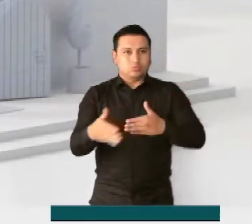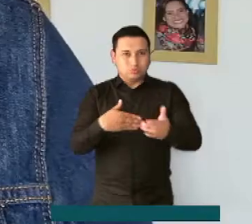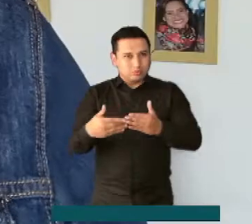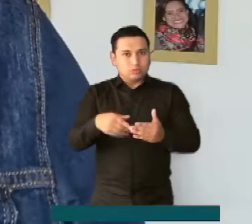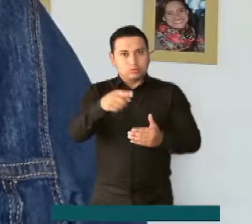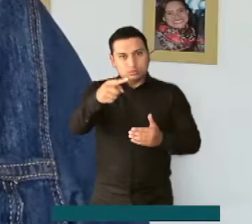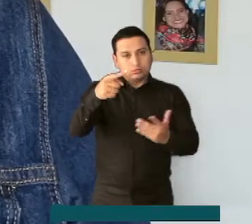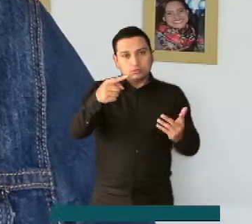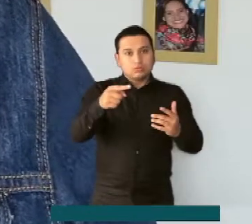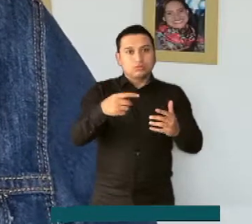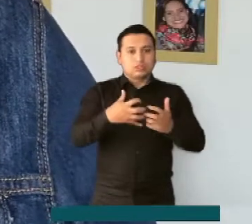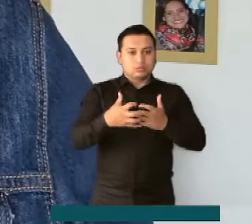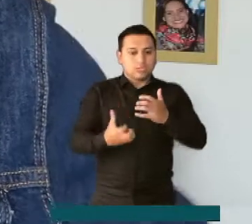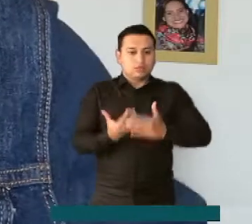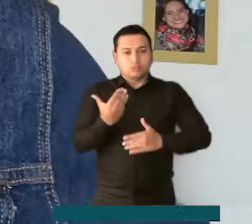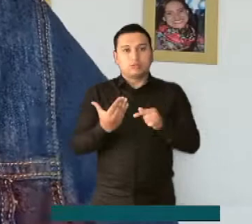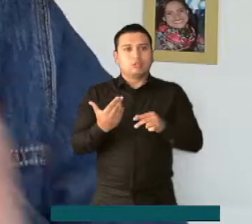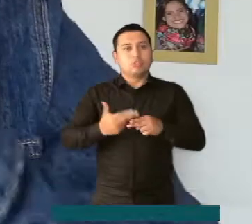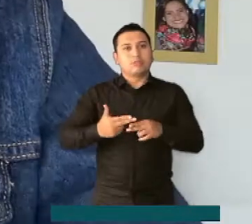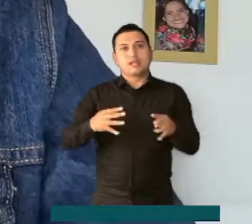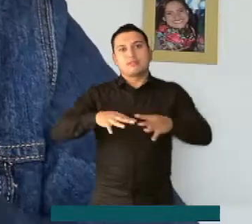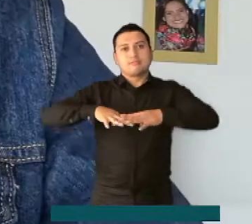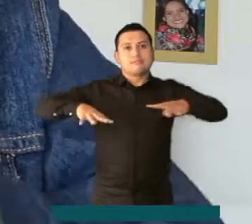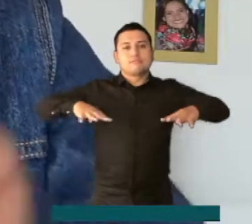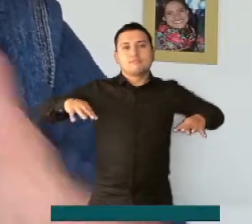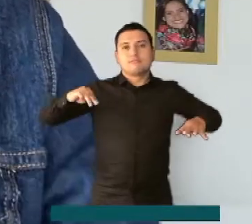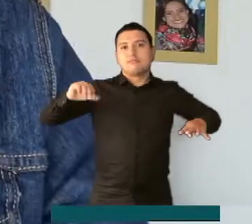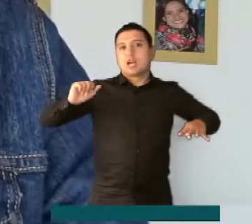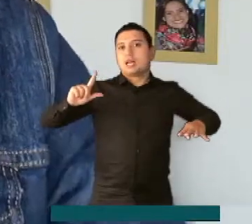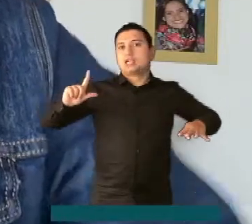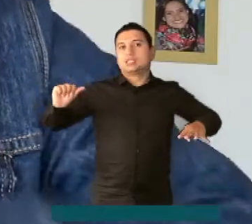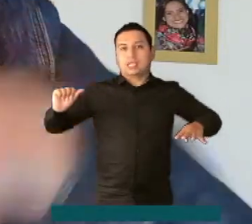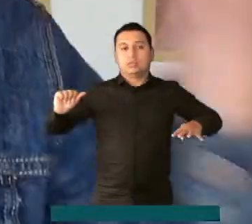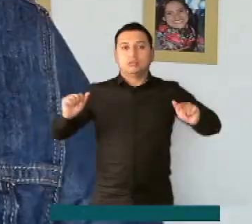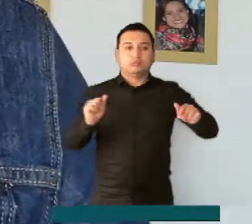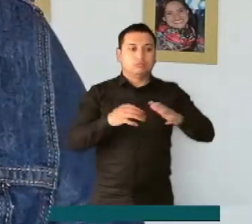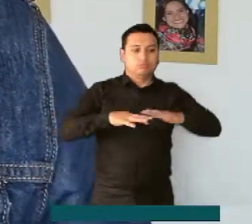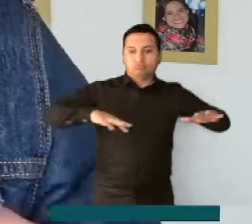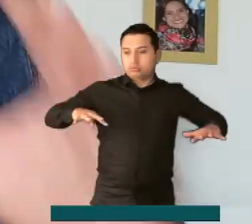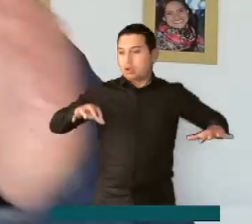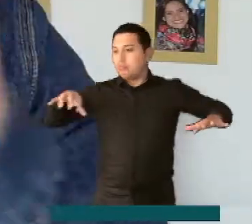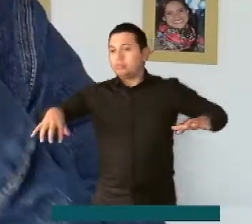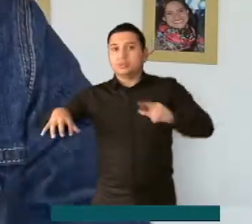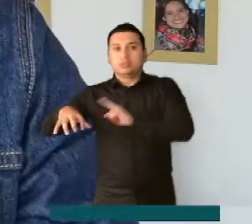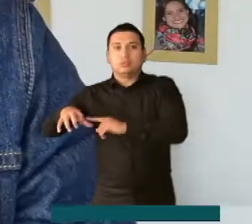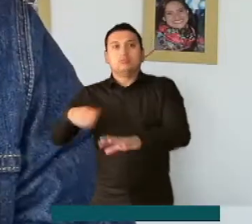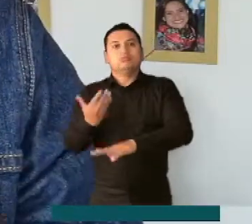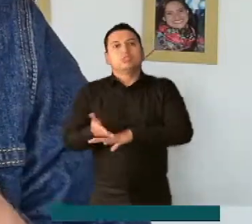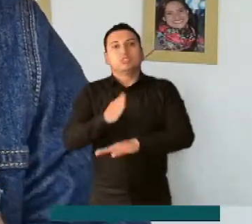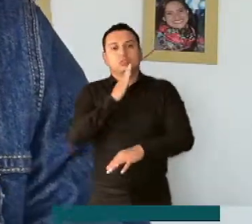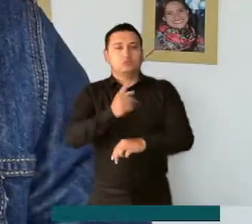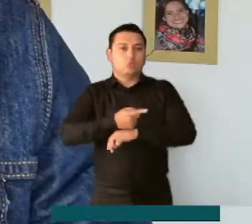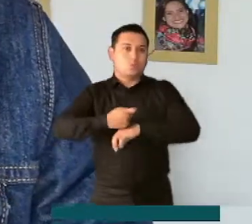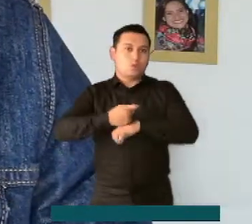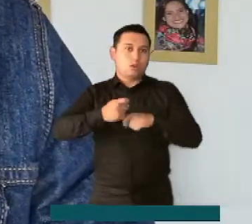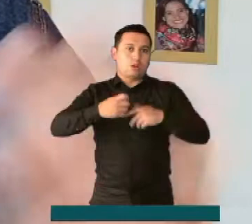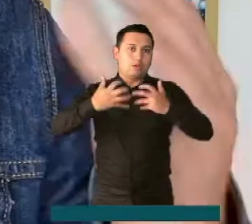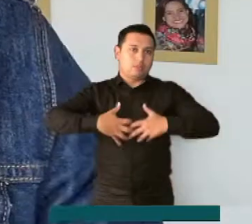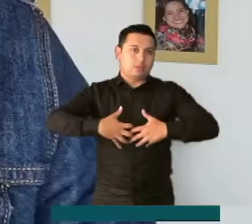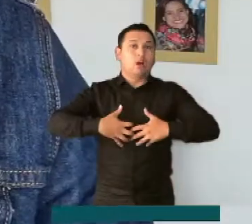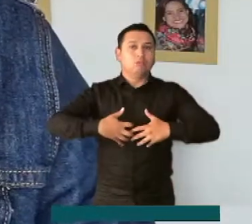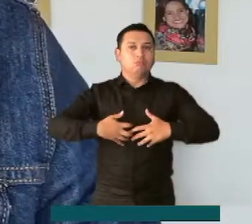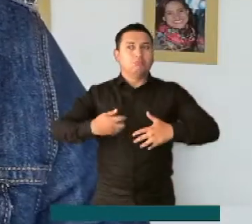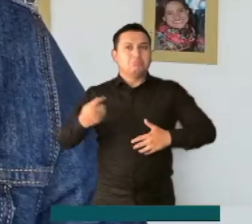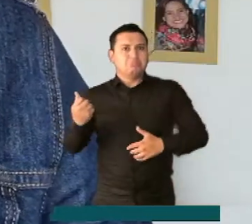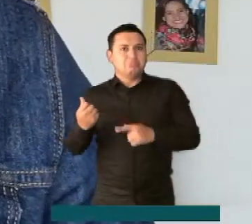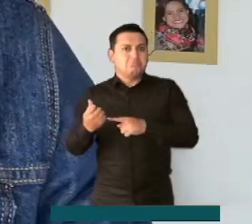considerado instalar un sistema de malla, Google espera convencerlo y a todos los usuarios con rendimiento, características y